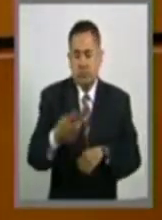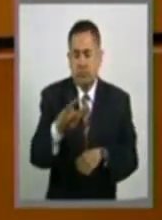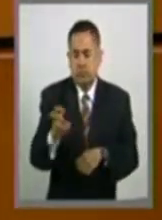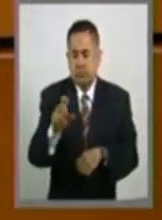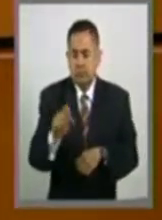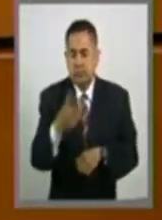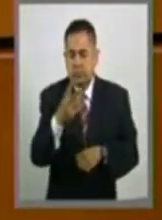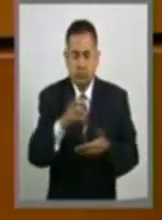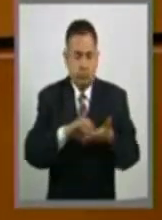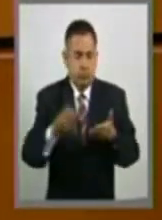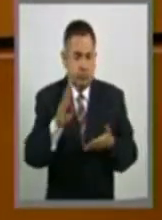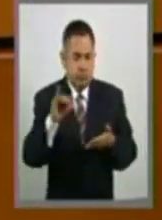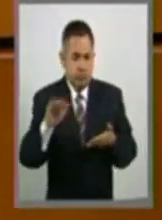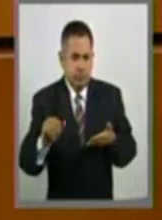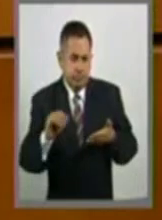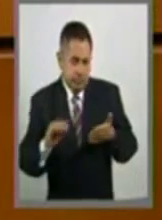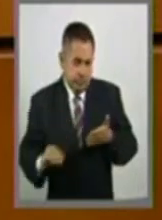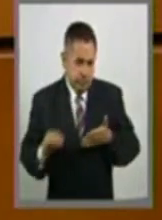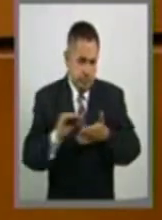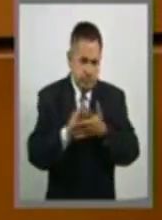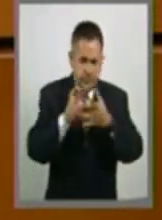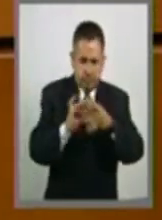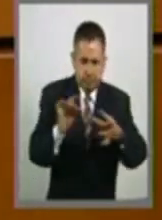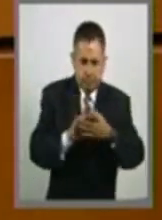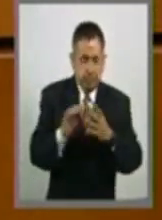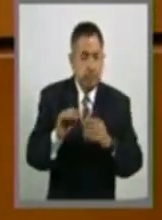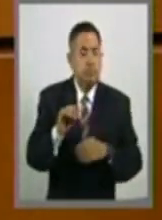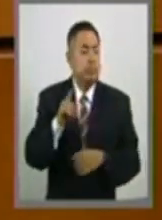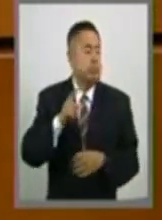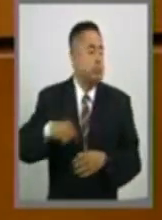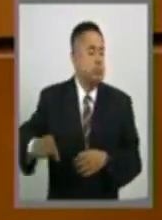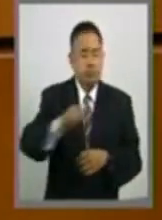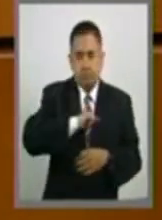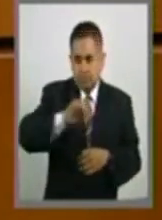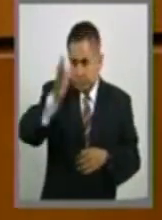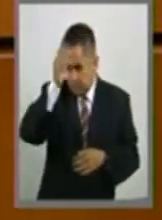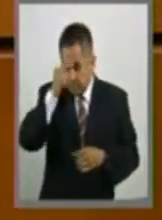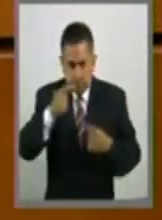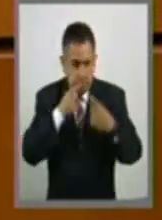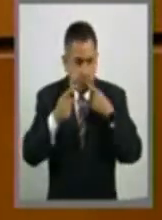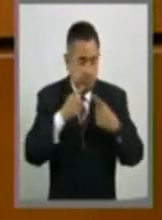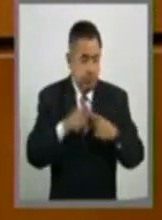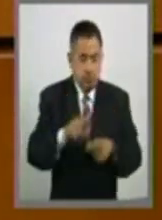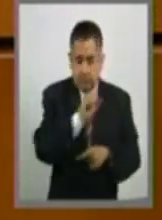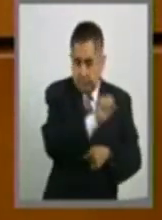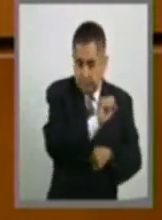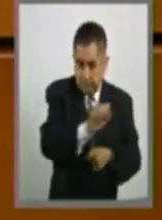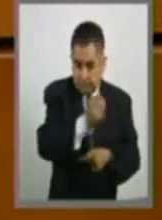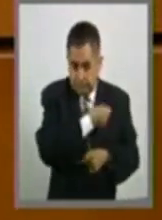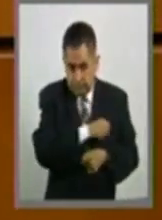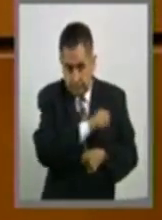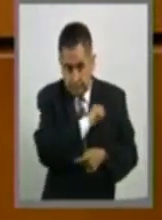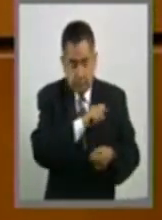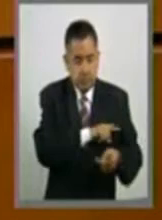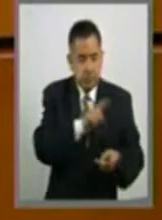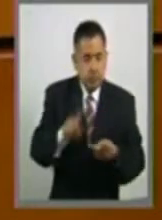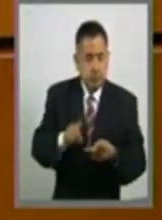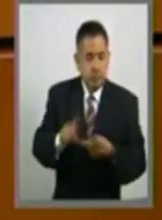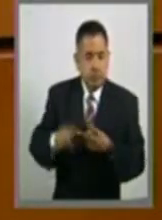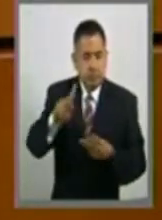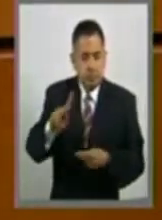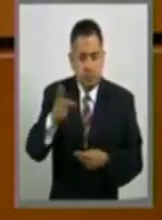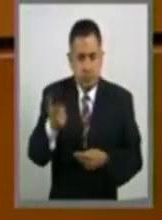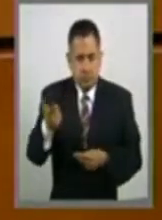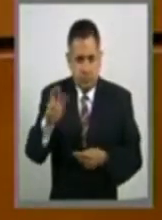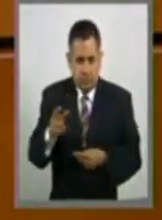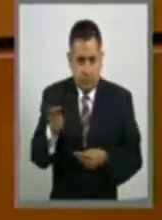324 bis, se adiciona, se establecen acuerdos vinculatorios entre la Secretaría de Salud y la Procuraduría General de la